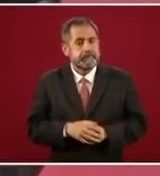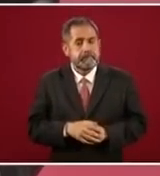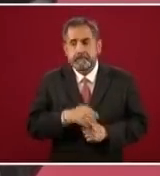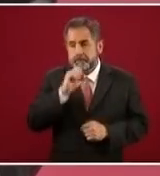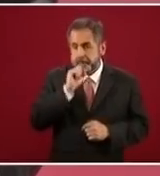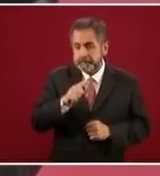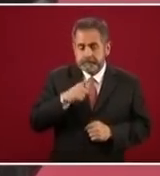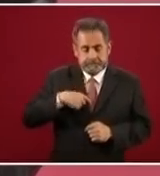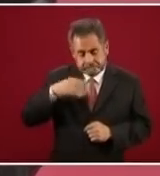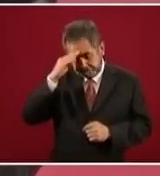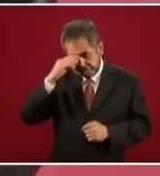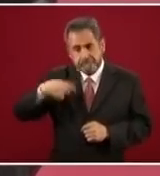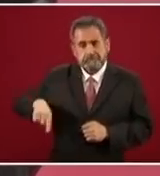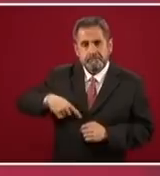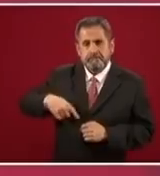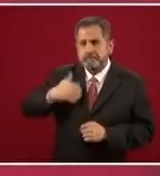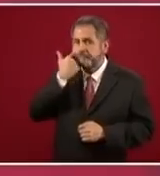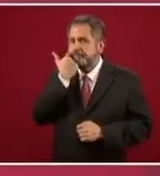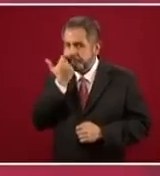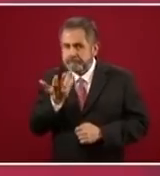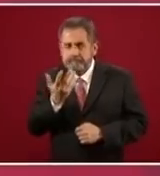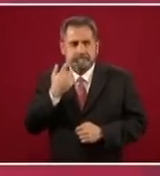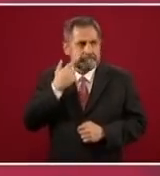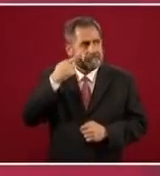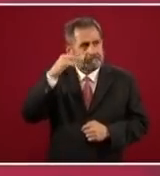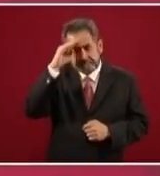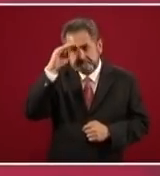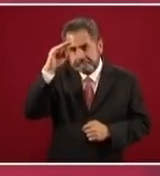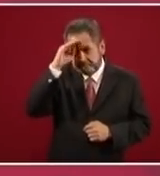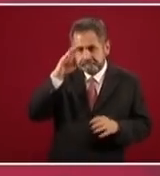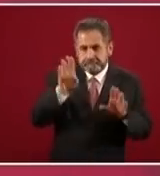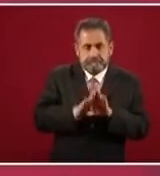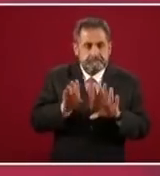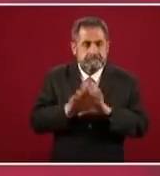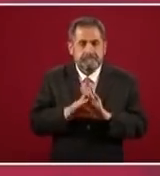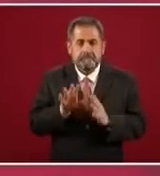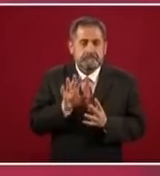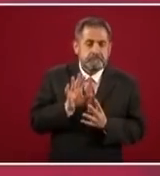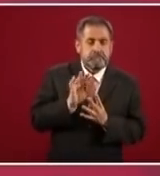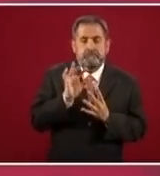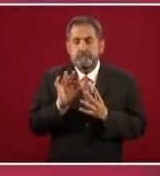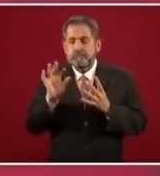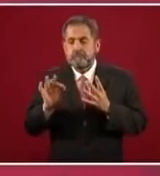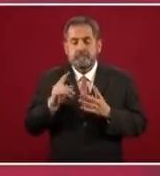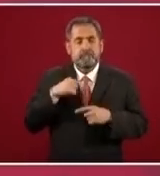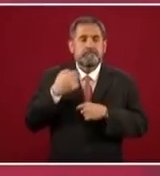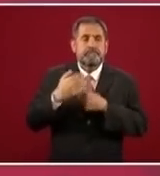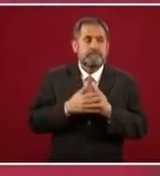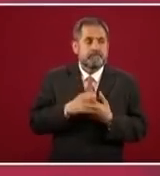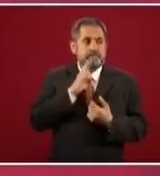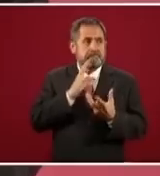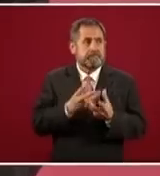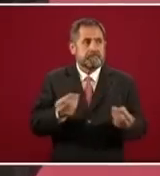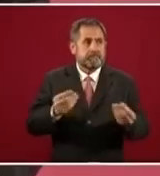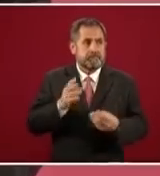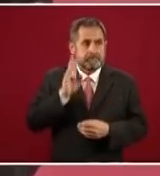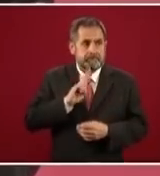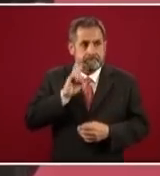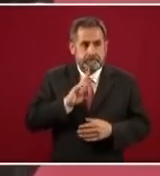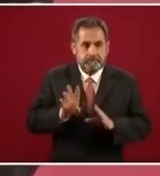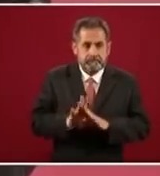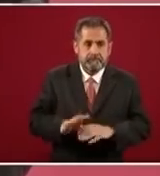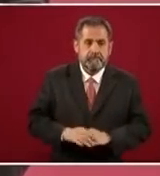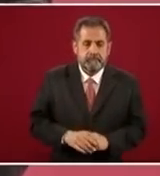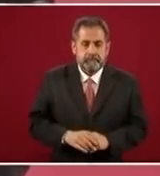y tenemos interés en buscar una solución.